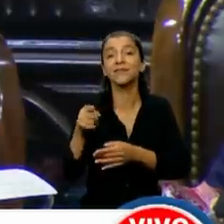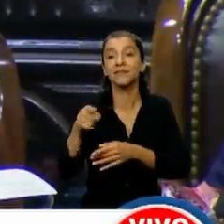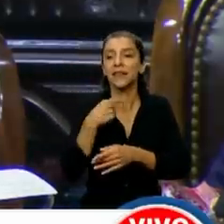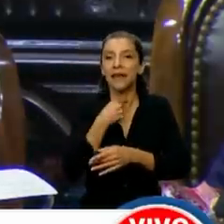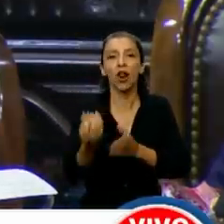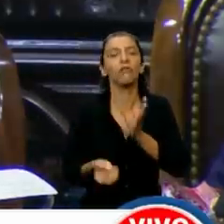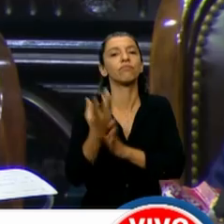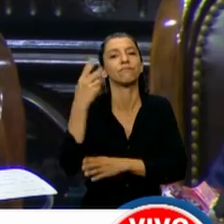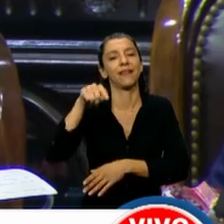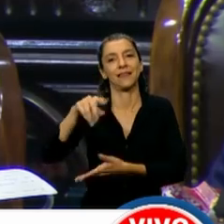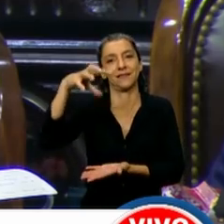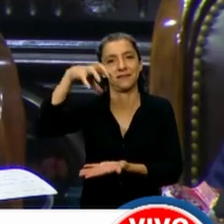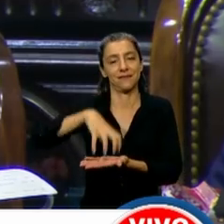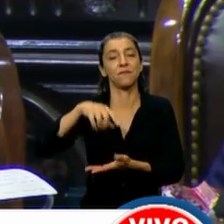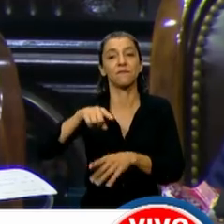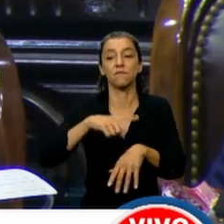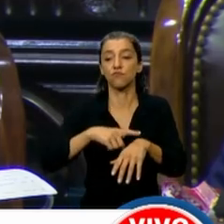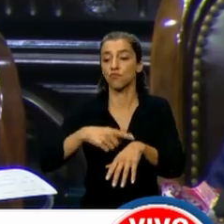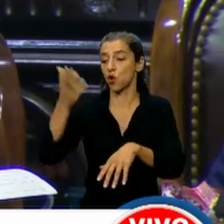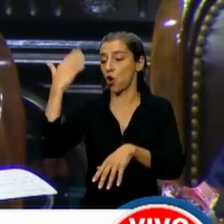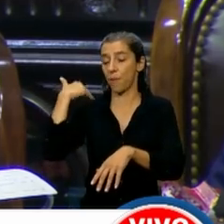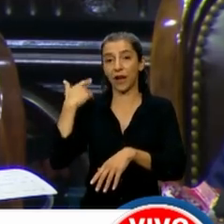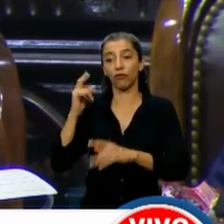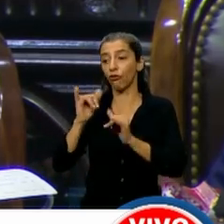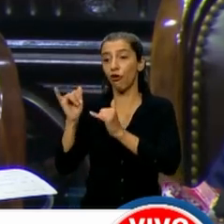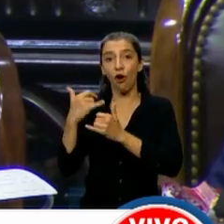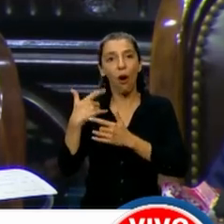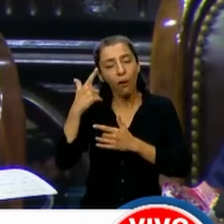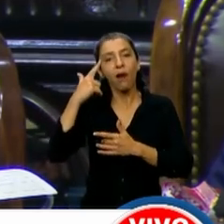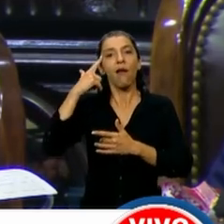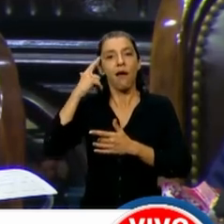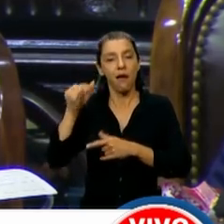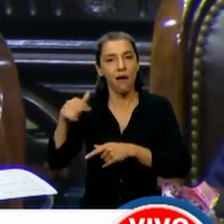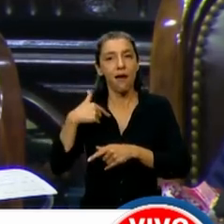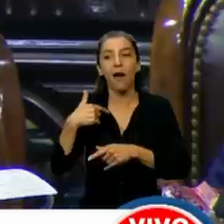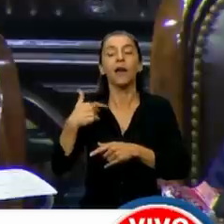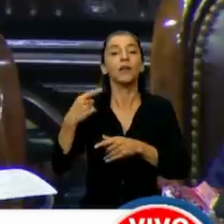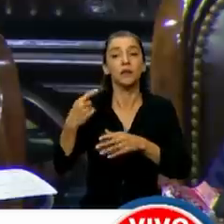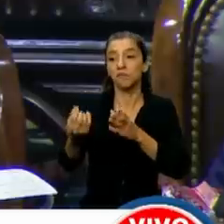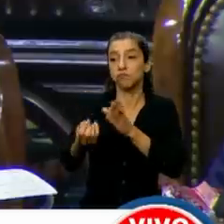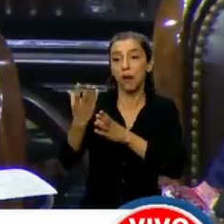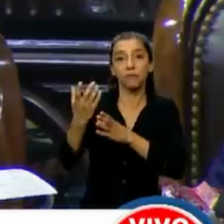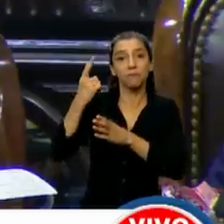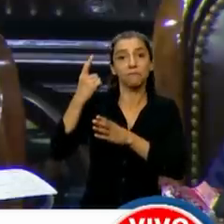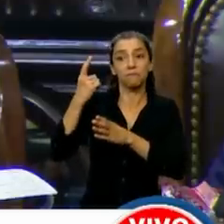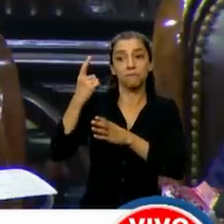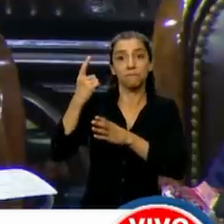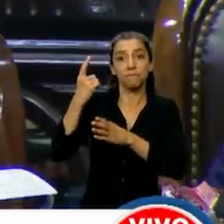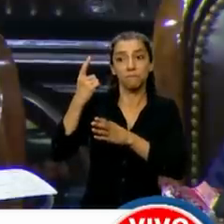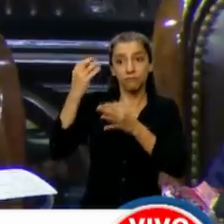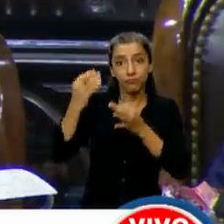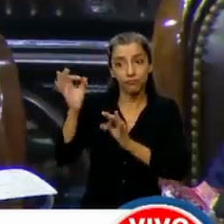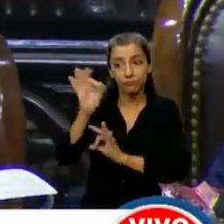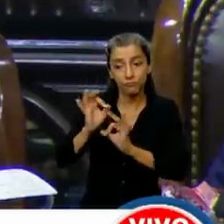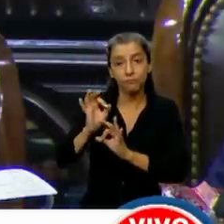fue inaugurado en el 2012 hasta el momento no tenemos el edificio